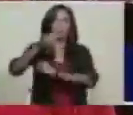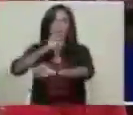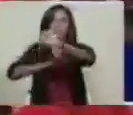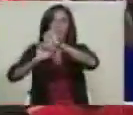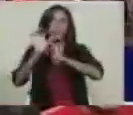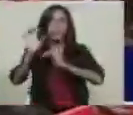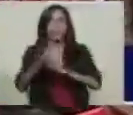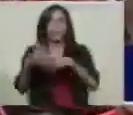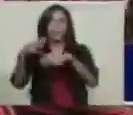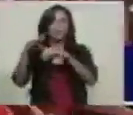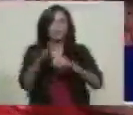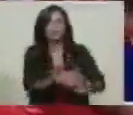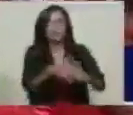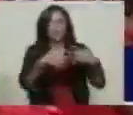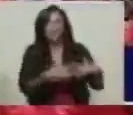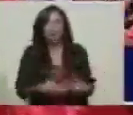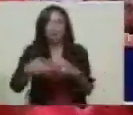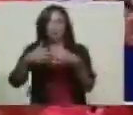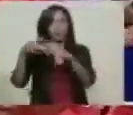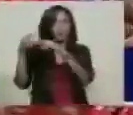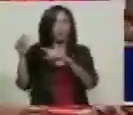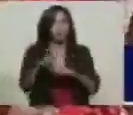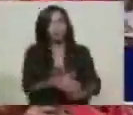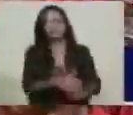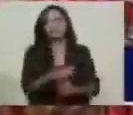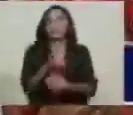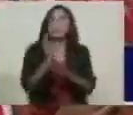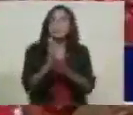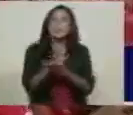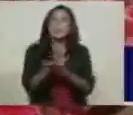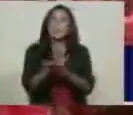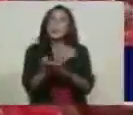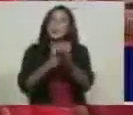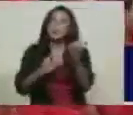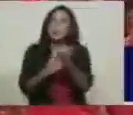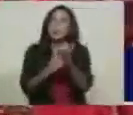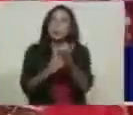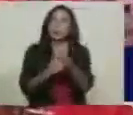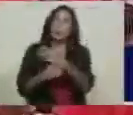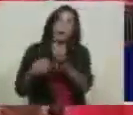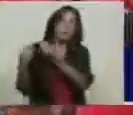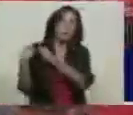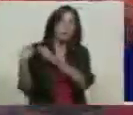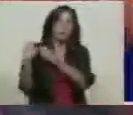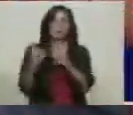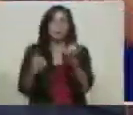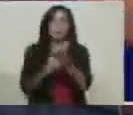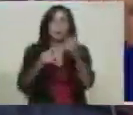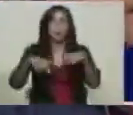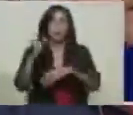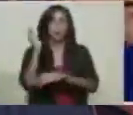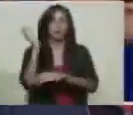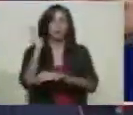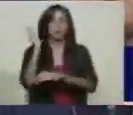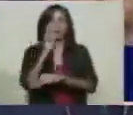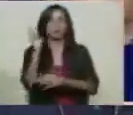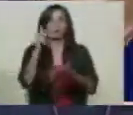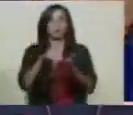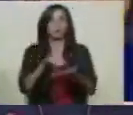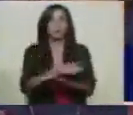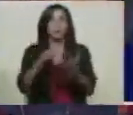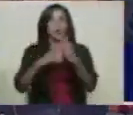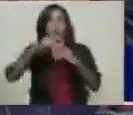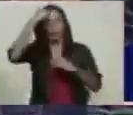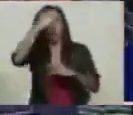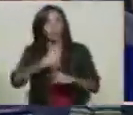antiimperialista. Nos encontramos ratificando desde su llamado a este Congreso nuestra